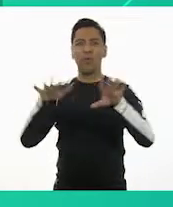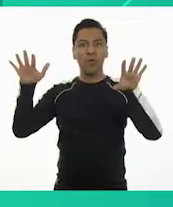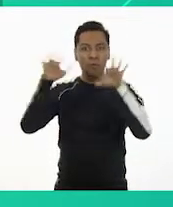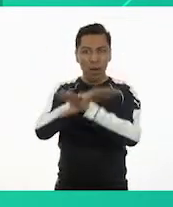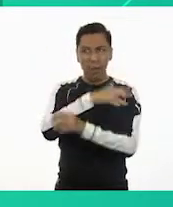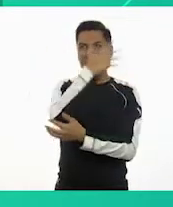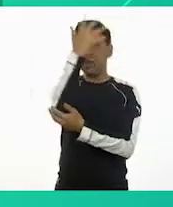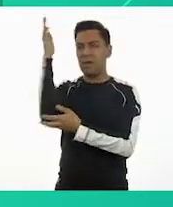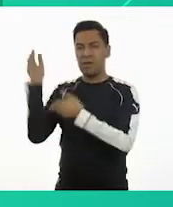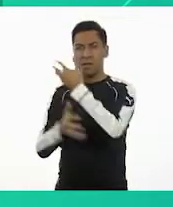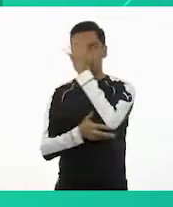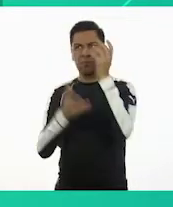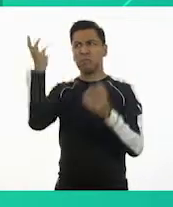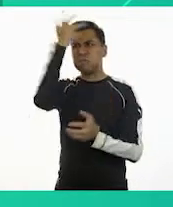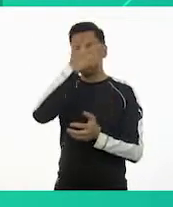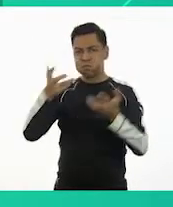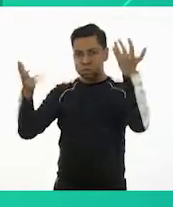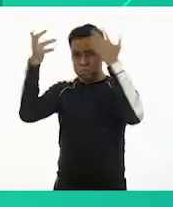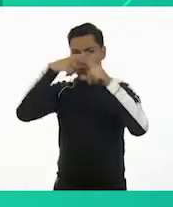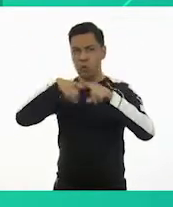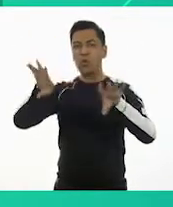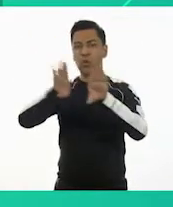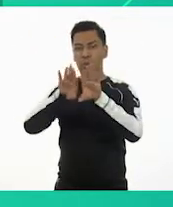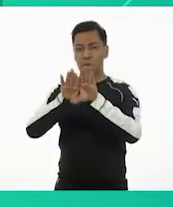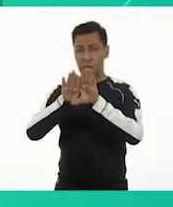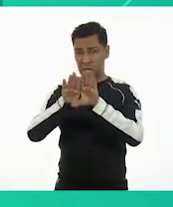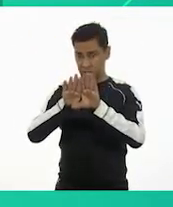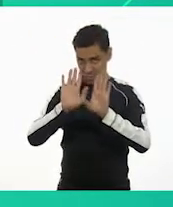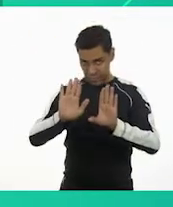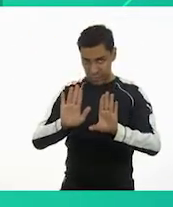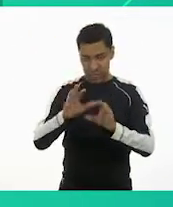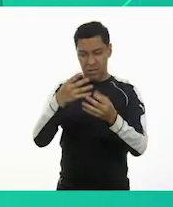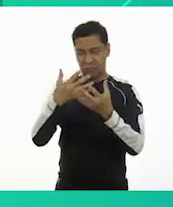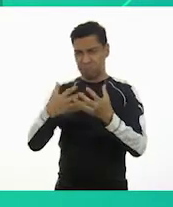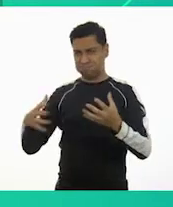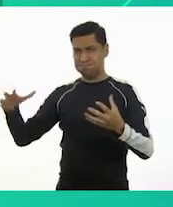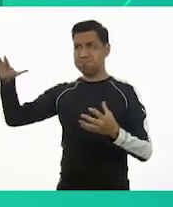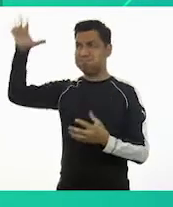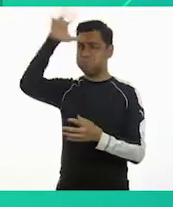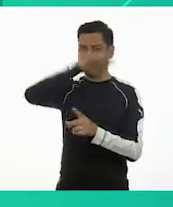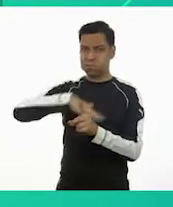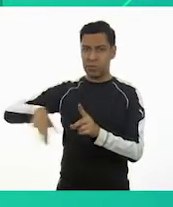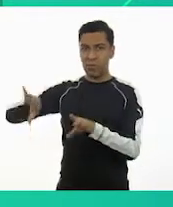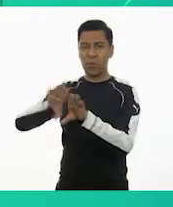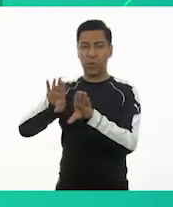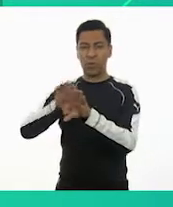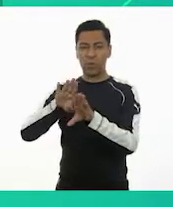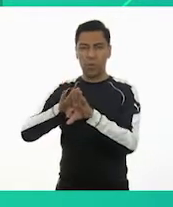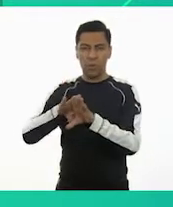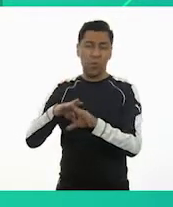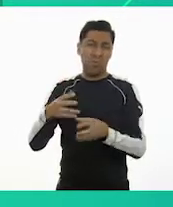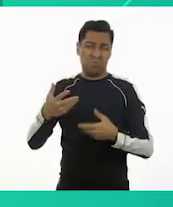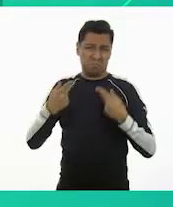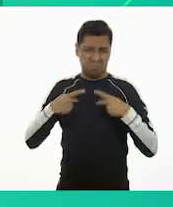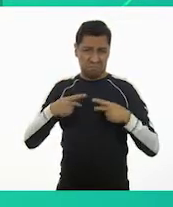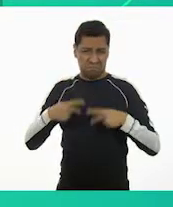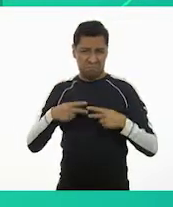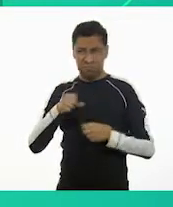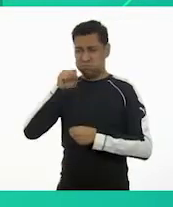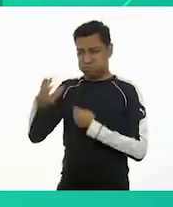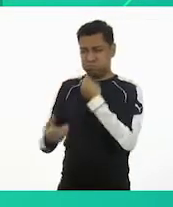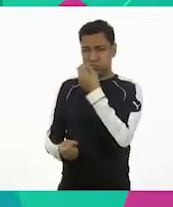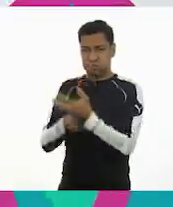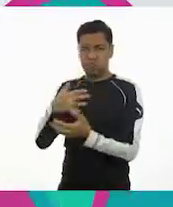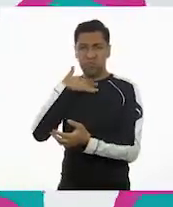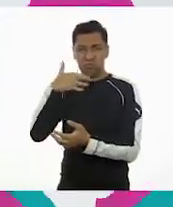los ecosistemas se ven afectados de la misma manera, pero la destrucción del hábitat y la sobreexplotación tienen un alto